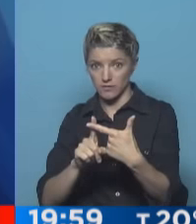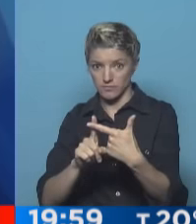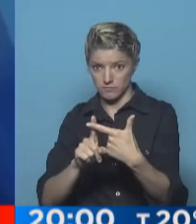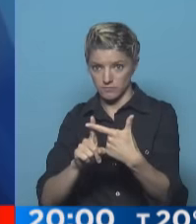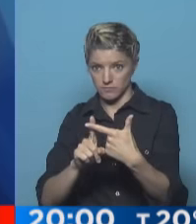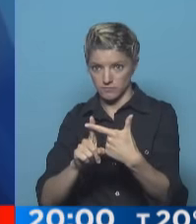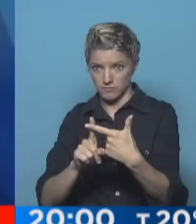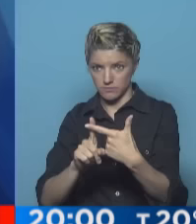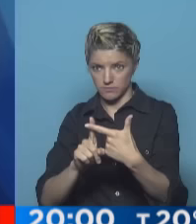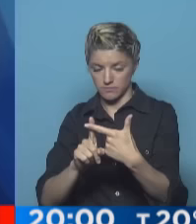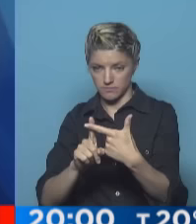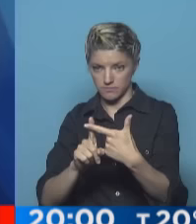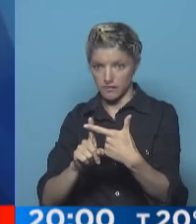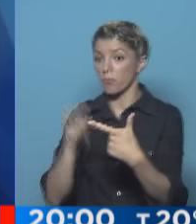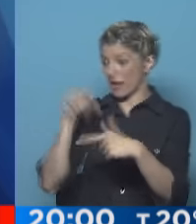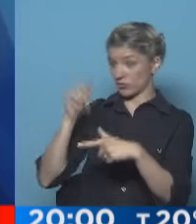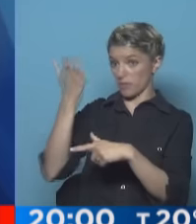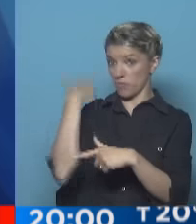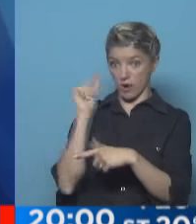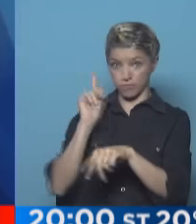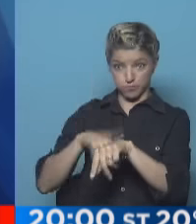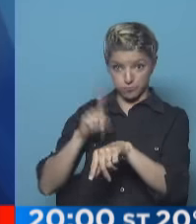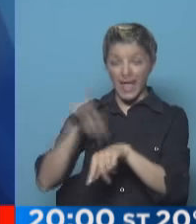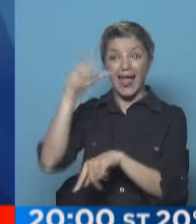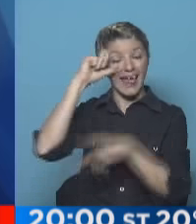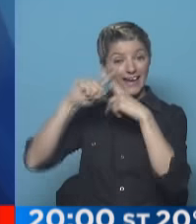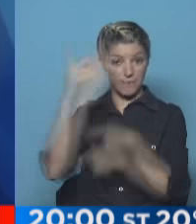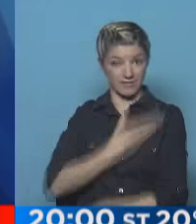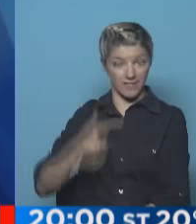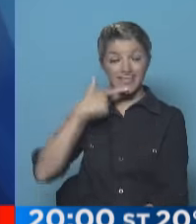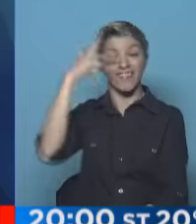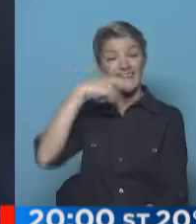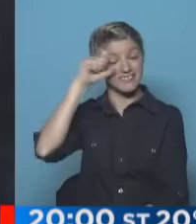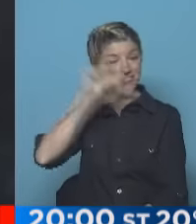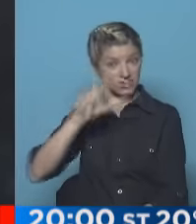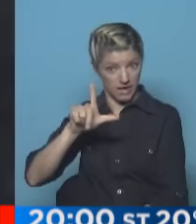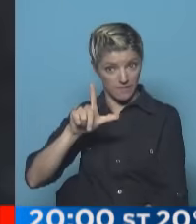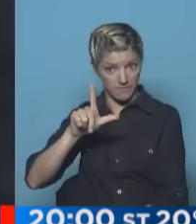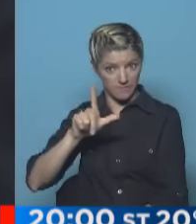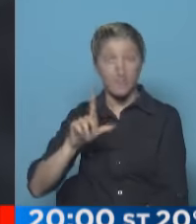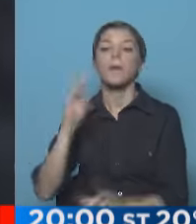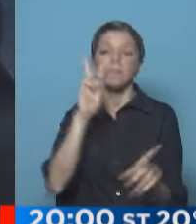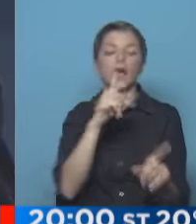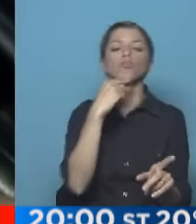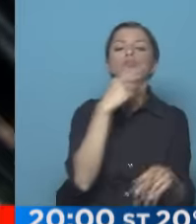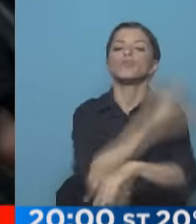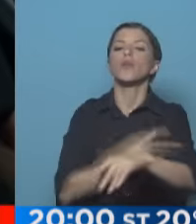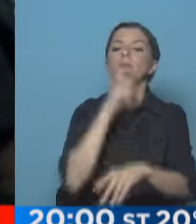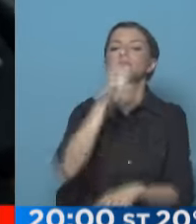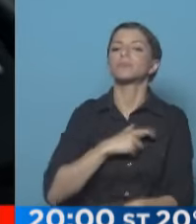esta aseveración realizada en las últimas horas reiteramos por el ex titular de gel Aranguren esto decía